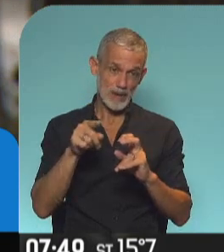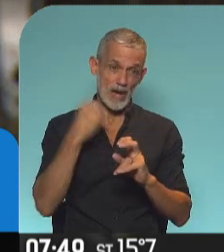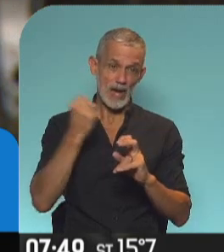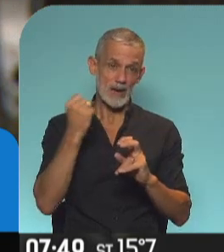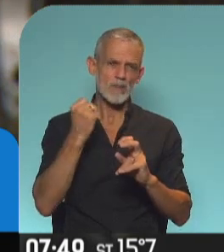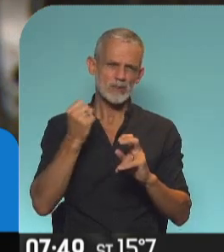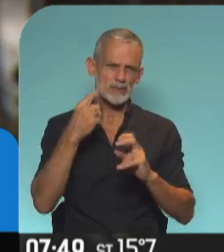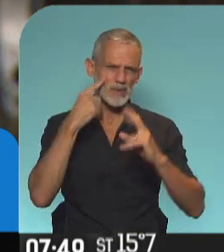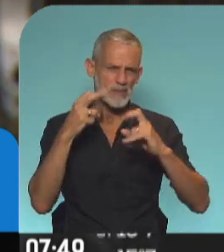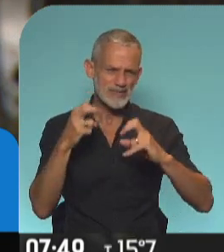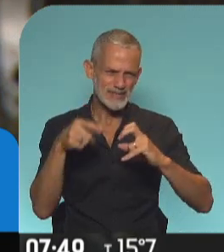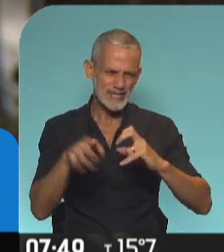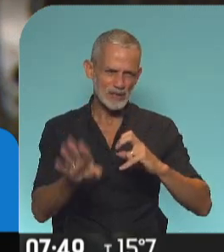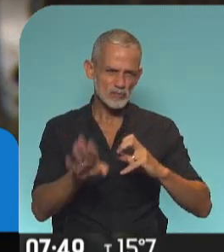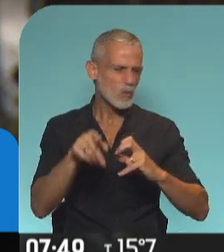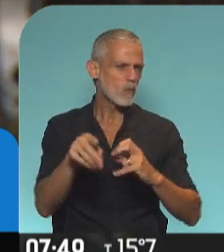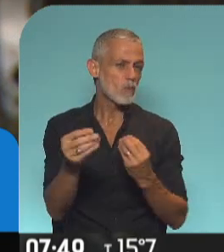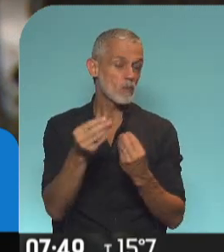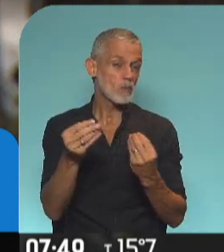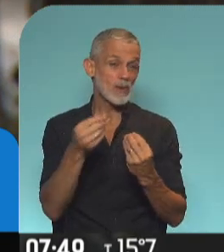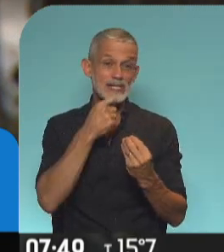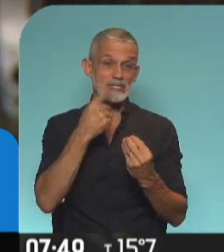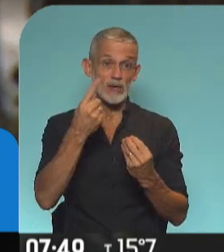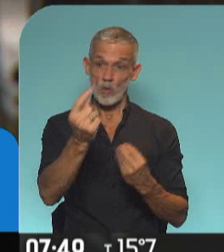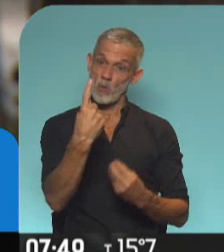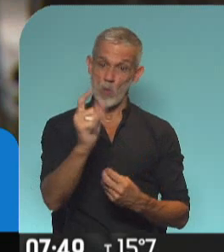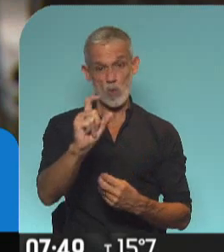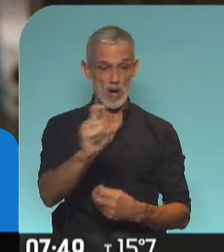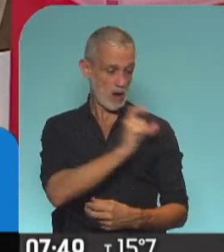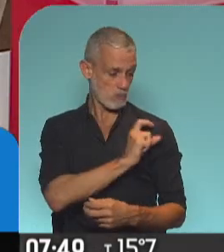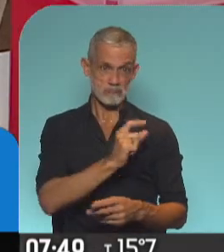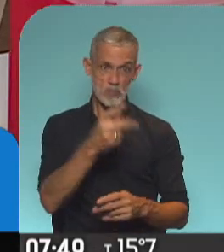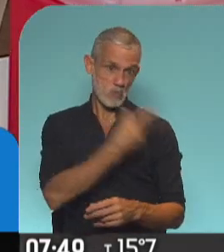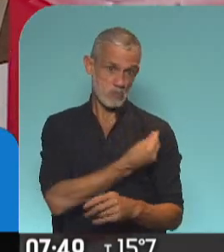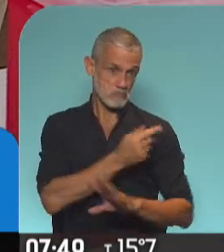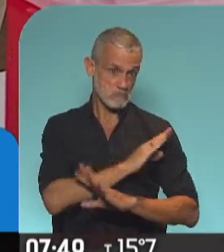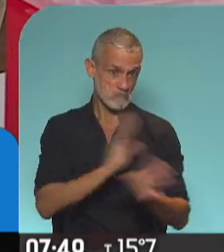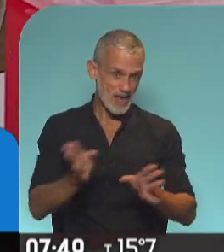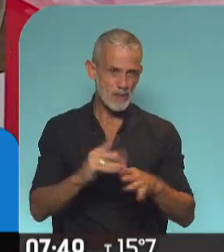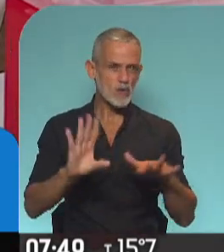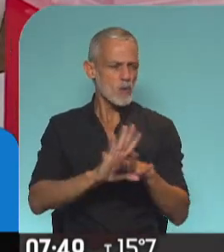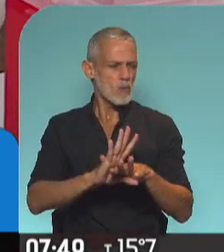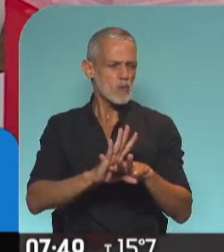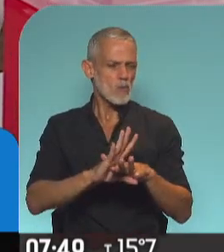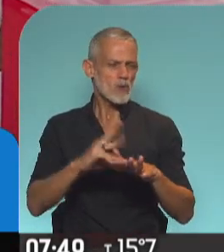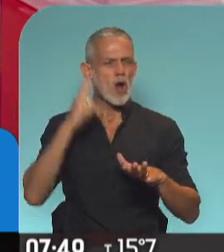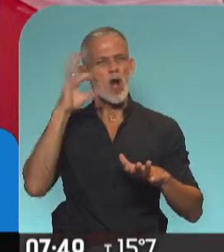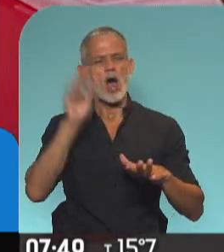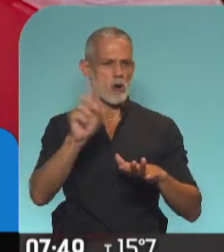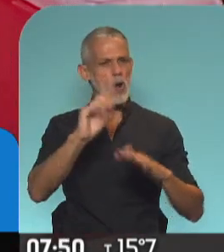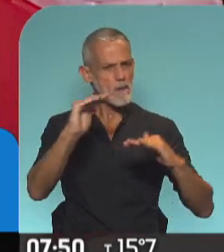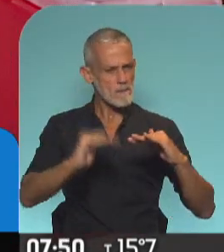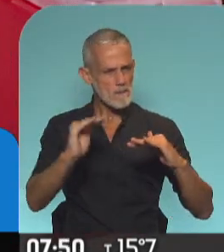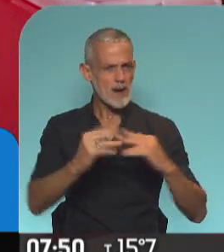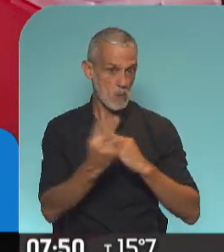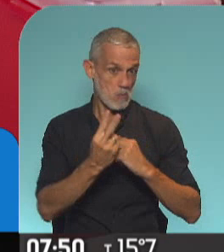está explorando. Porque si con una dosis nosotros podemos alcanzar una eficacia razonable y